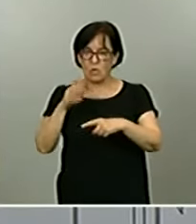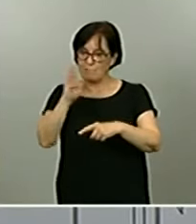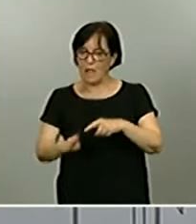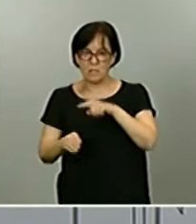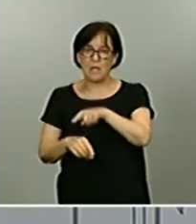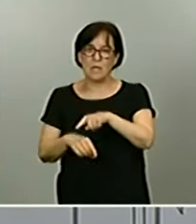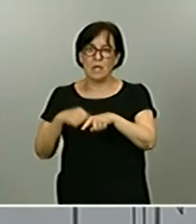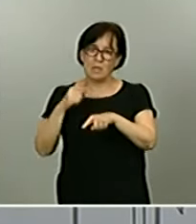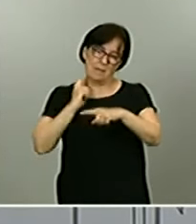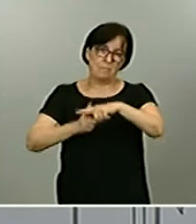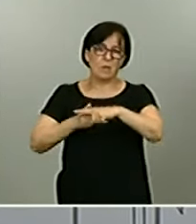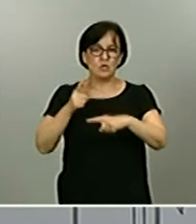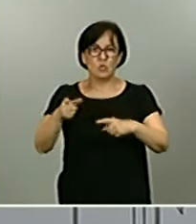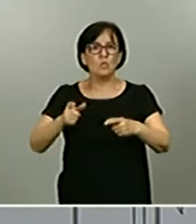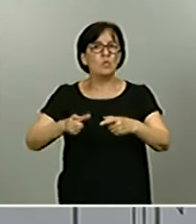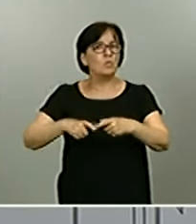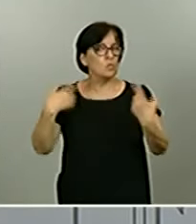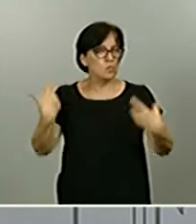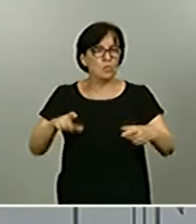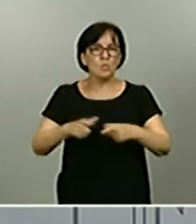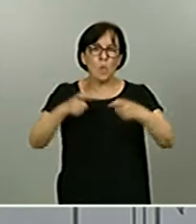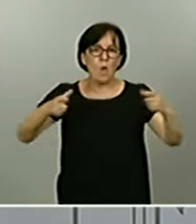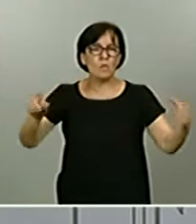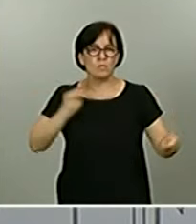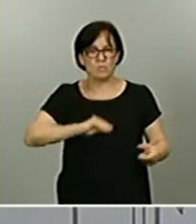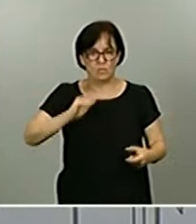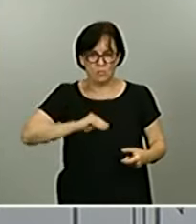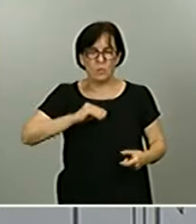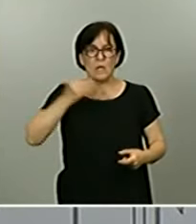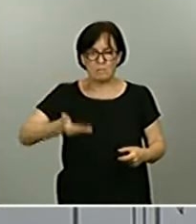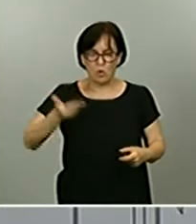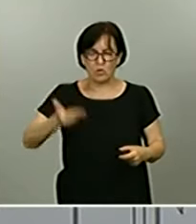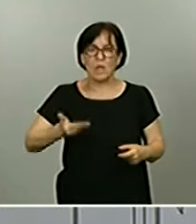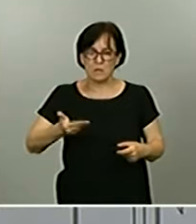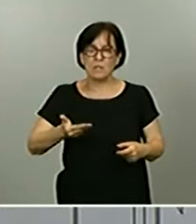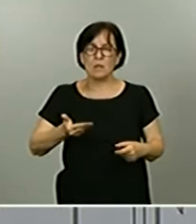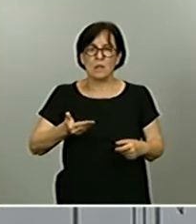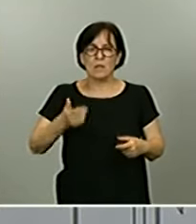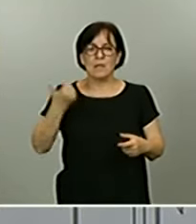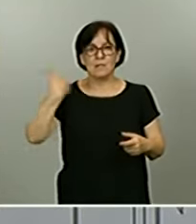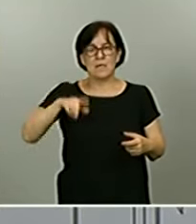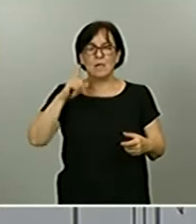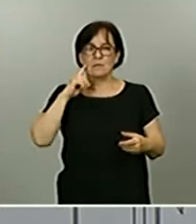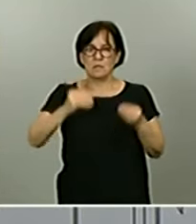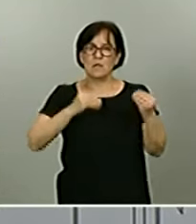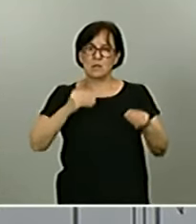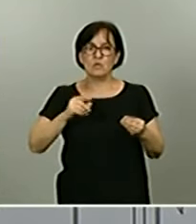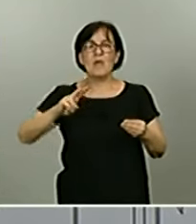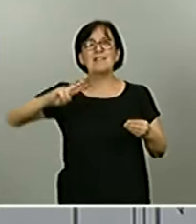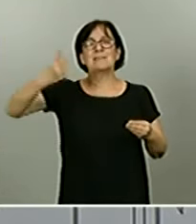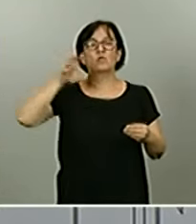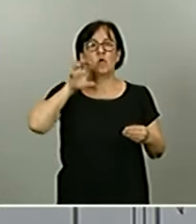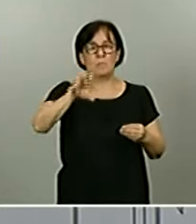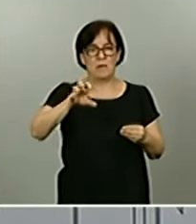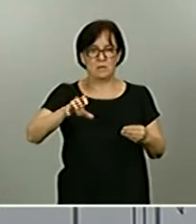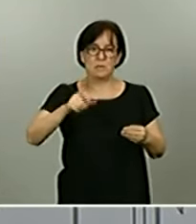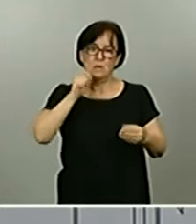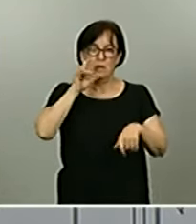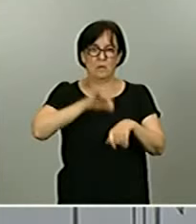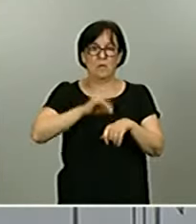está teniendo incrementos muy importantes, muy sustanciales, que ya le han hecho convertirse en el segundo país con más casos, con más de